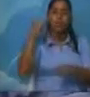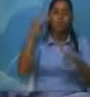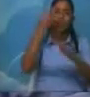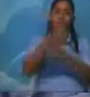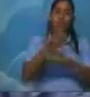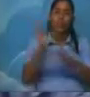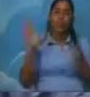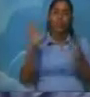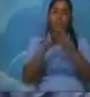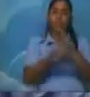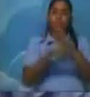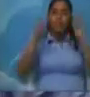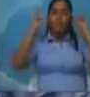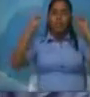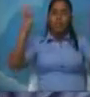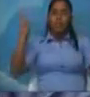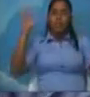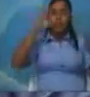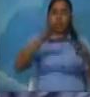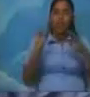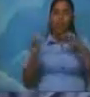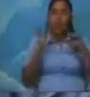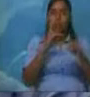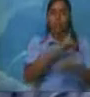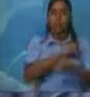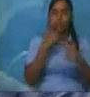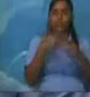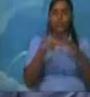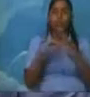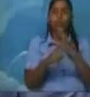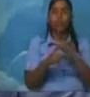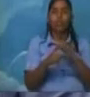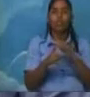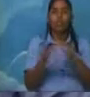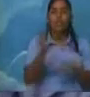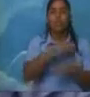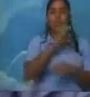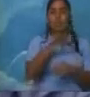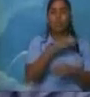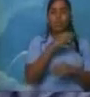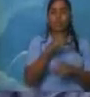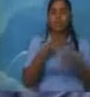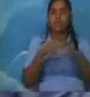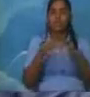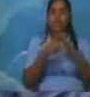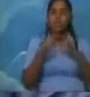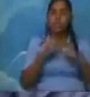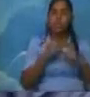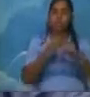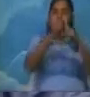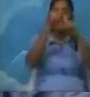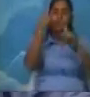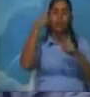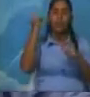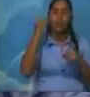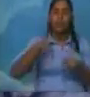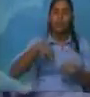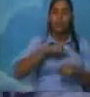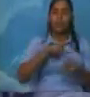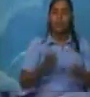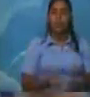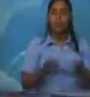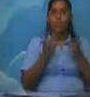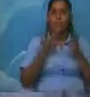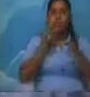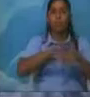ladrones Moisés le está hablando de cosas espirituales de cosas especiales para nuestras vidas